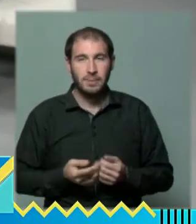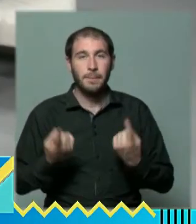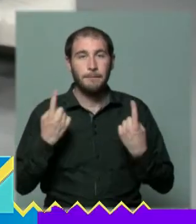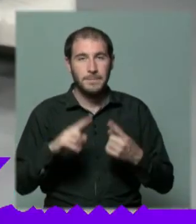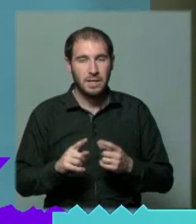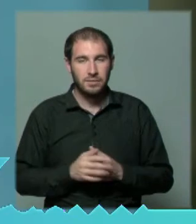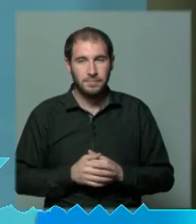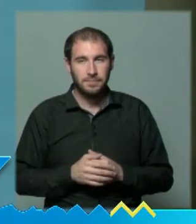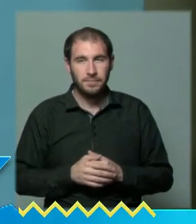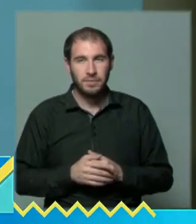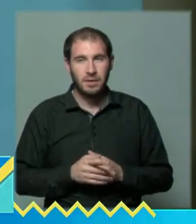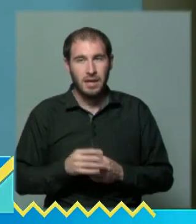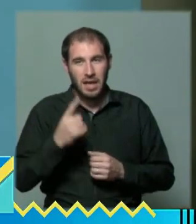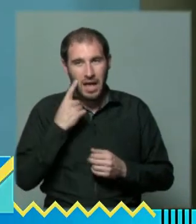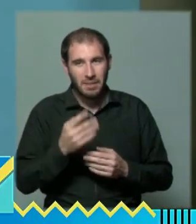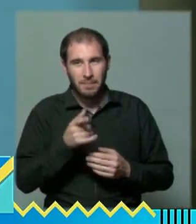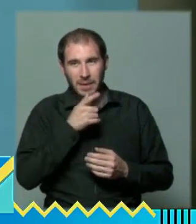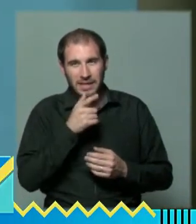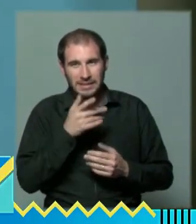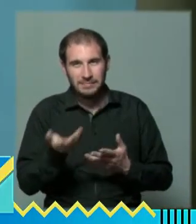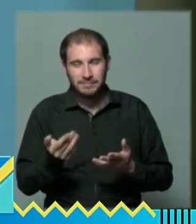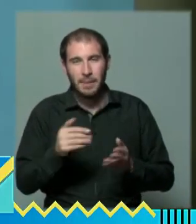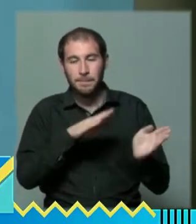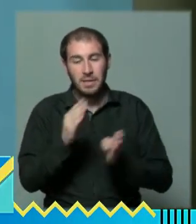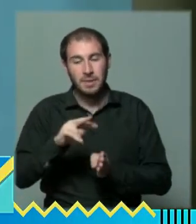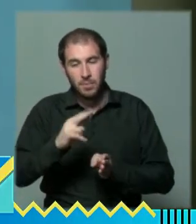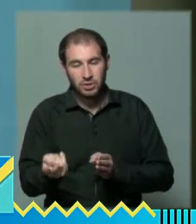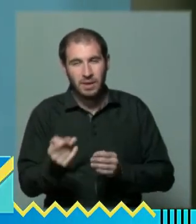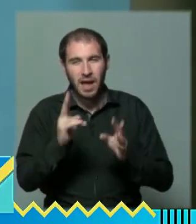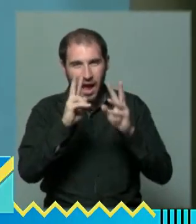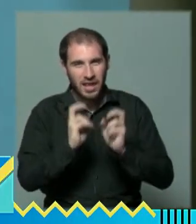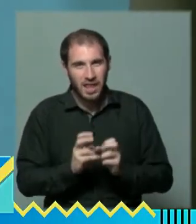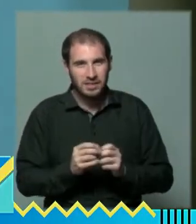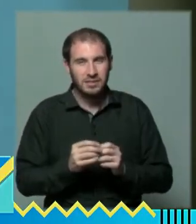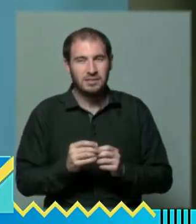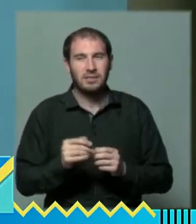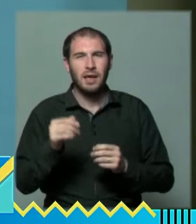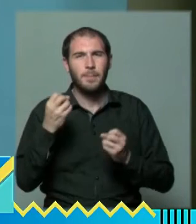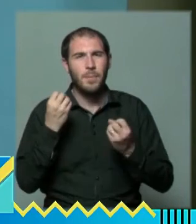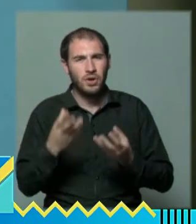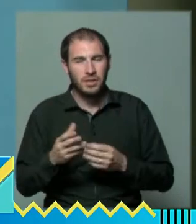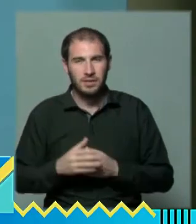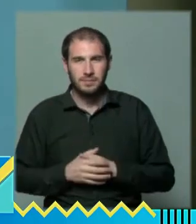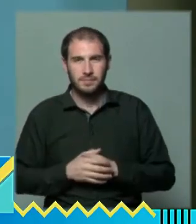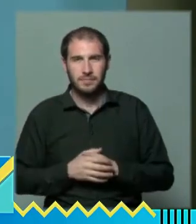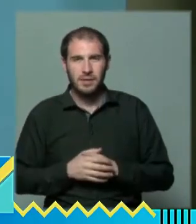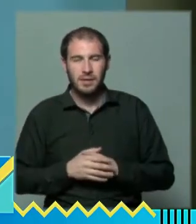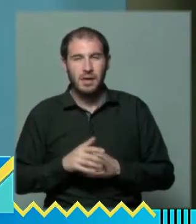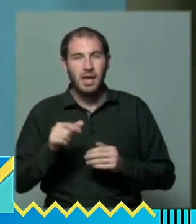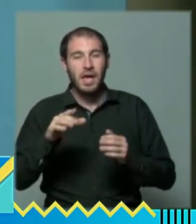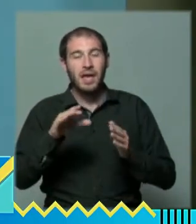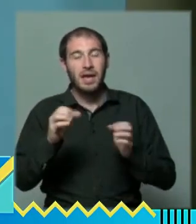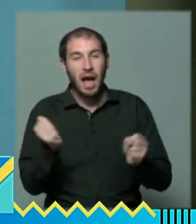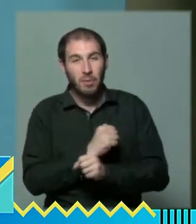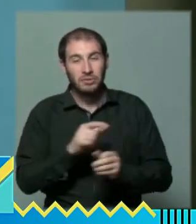vamos a dejar y vamos a intentar hacer, como si se quiere, para el próximo bloque, un análisis más político de por qué la aprobación de esta modificación